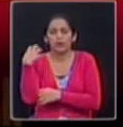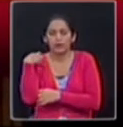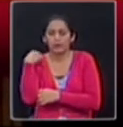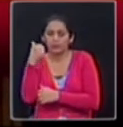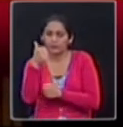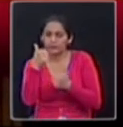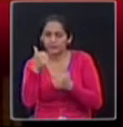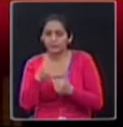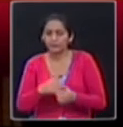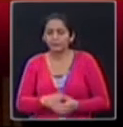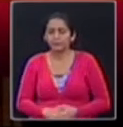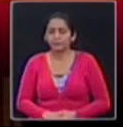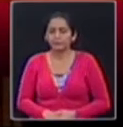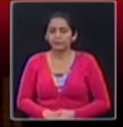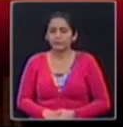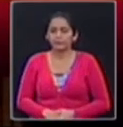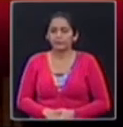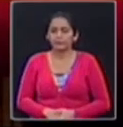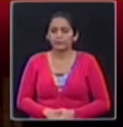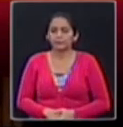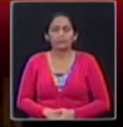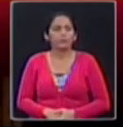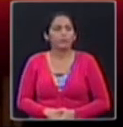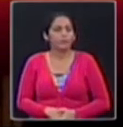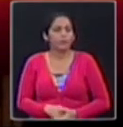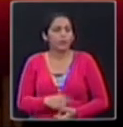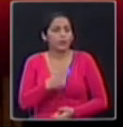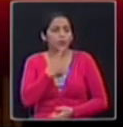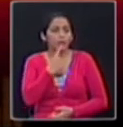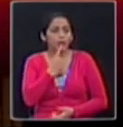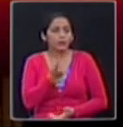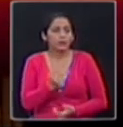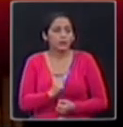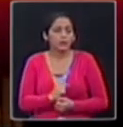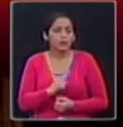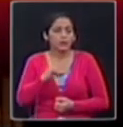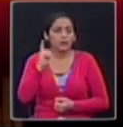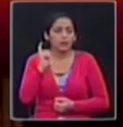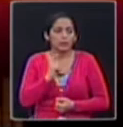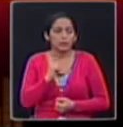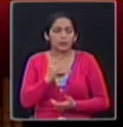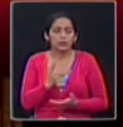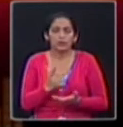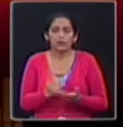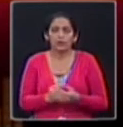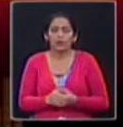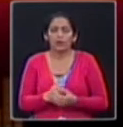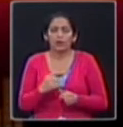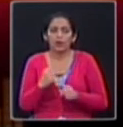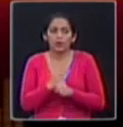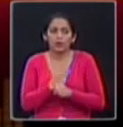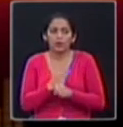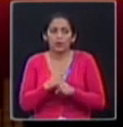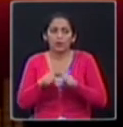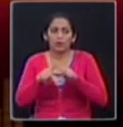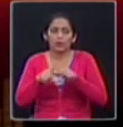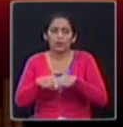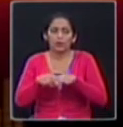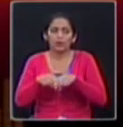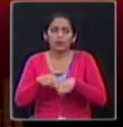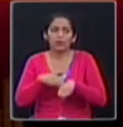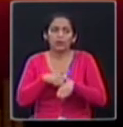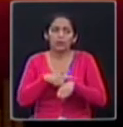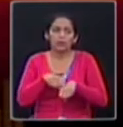para generar empleo. ¿Ustedes, José, no están de acuerdo entonces con este tema de un mercado de trabajo flexible, de una alta protección por desempleo y unas políticas activas